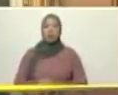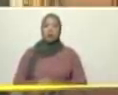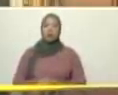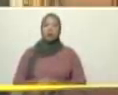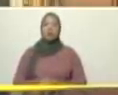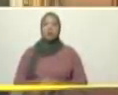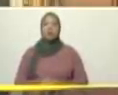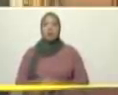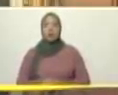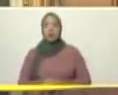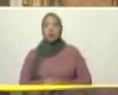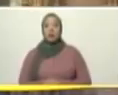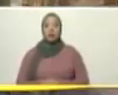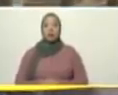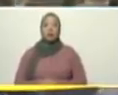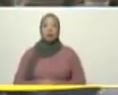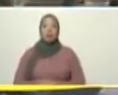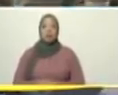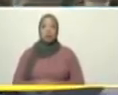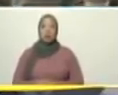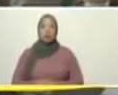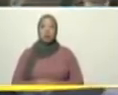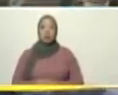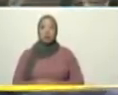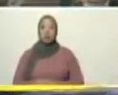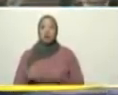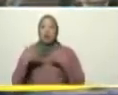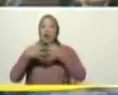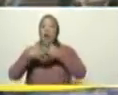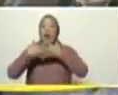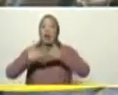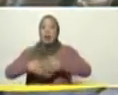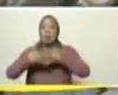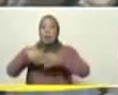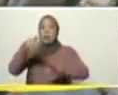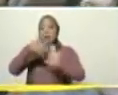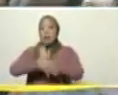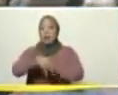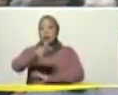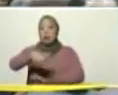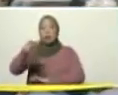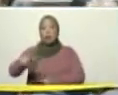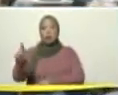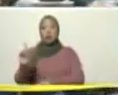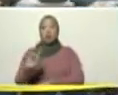élite oligárquica, empresarial, eclesiástica